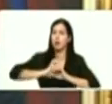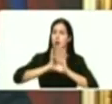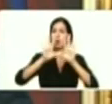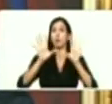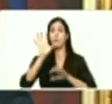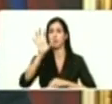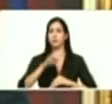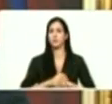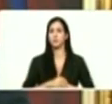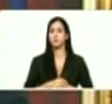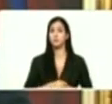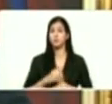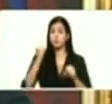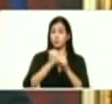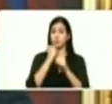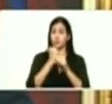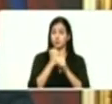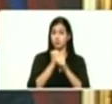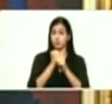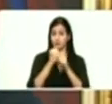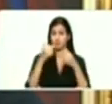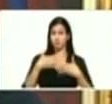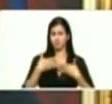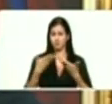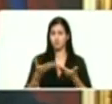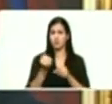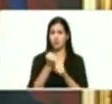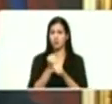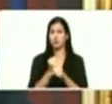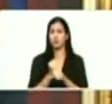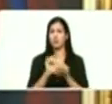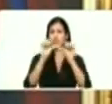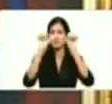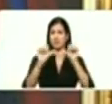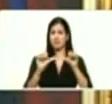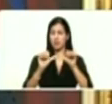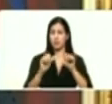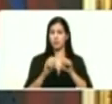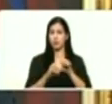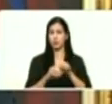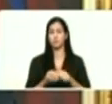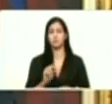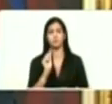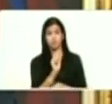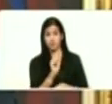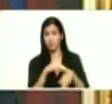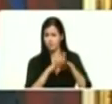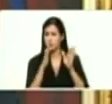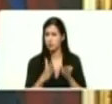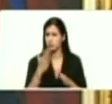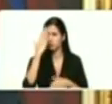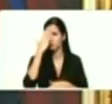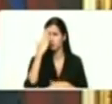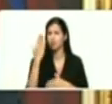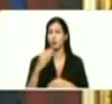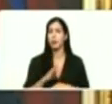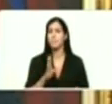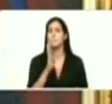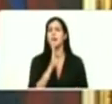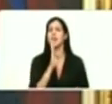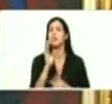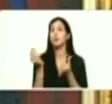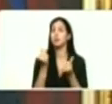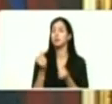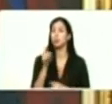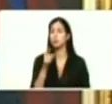con este trabajo de sistema ministro Rodolfo Medina ministro de banca y finanza